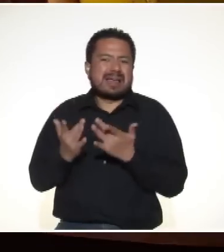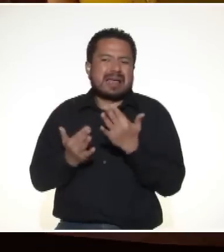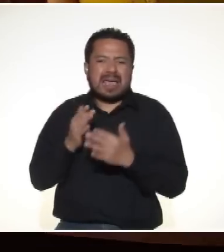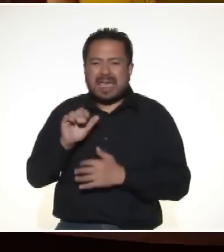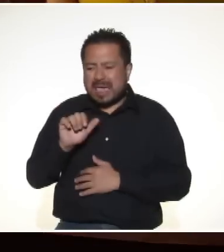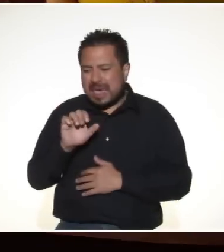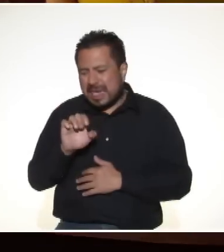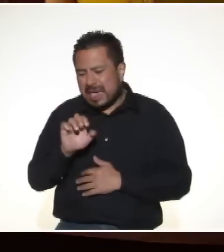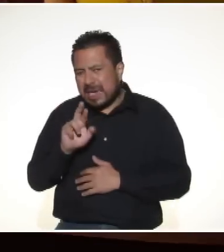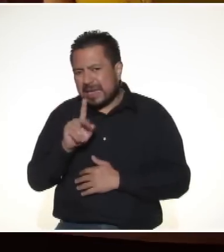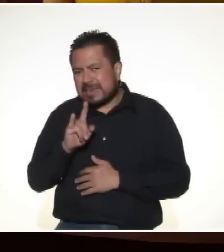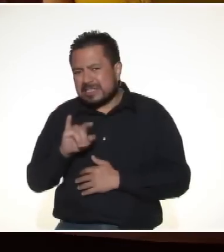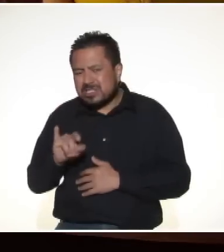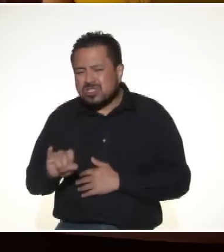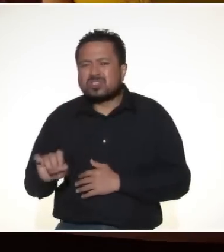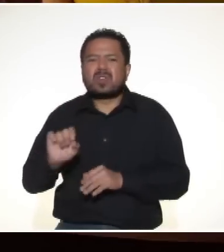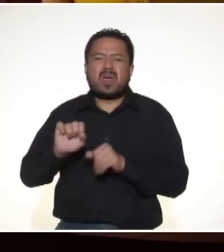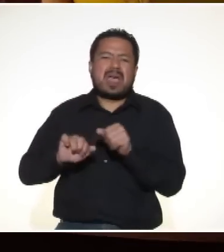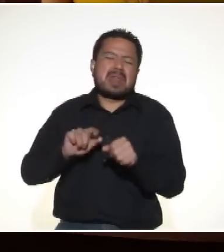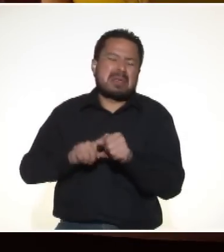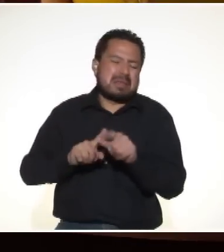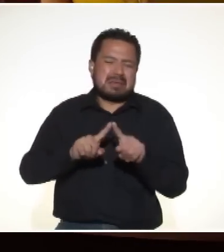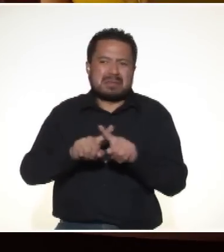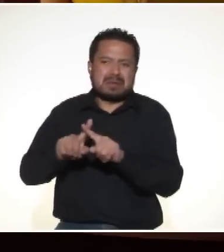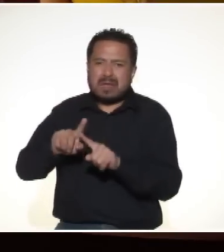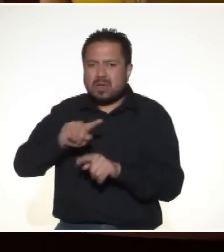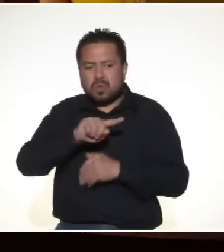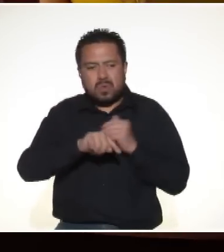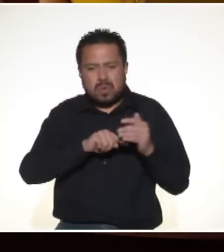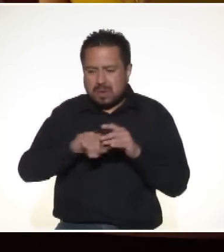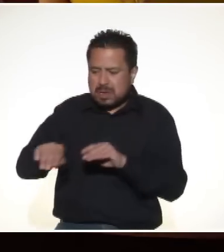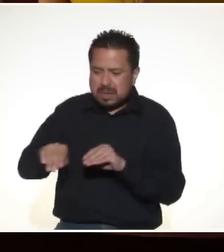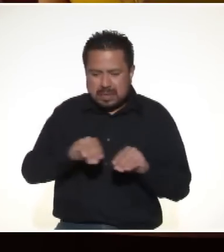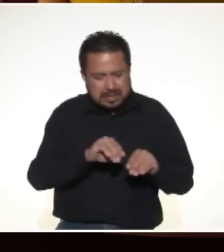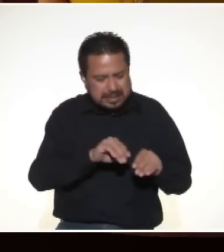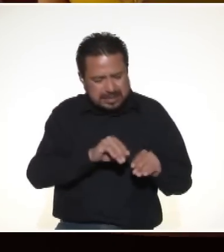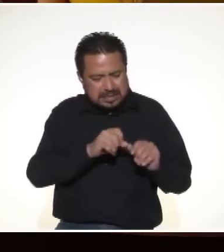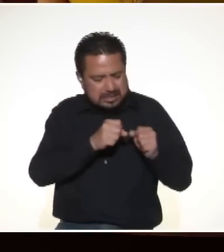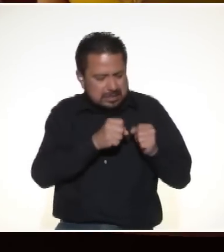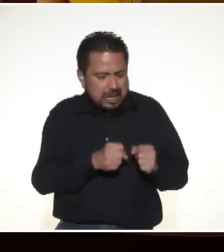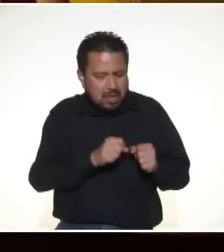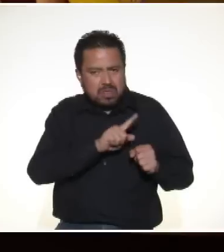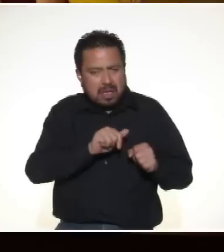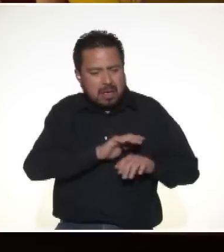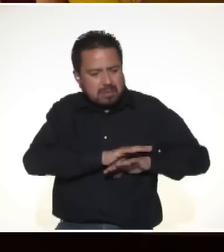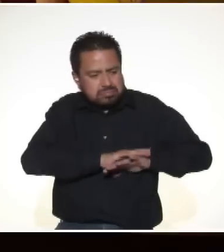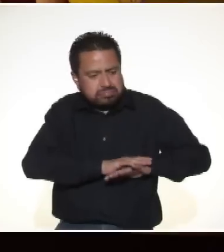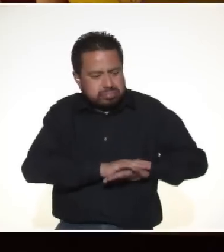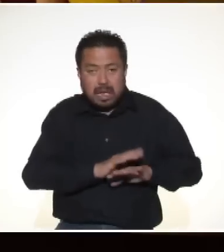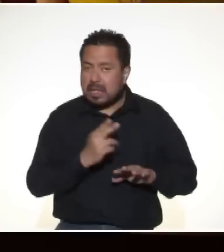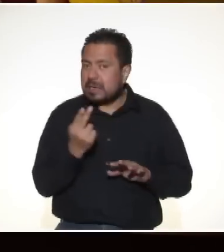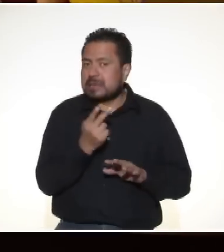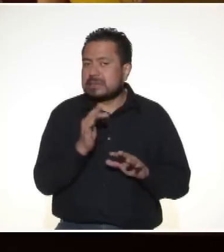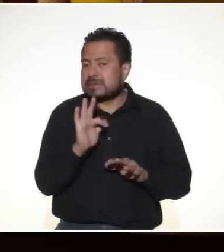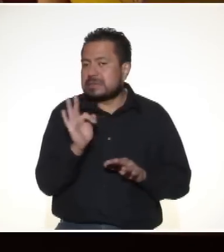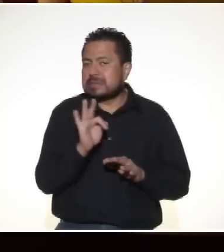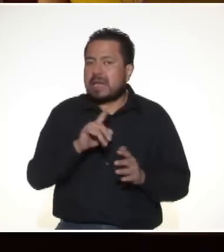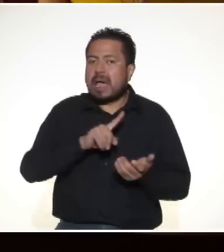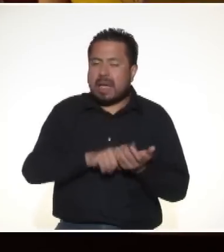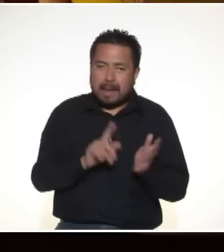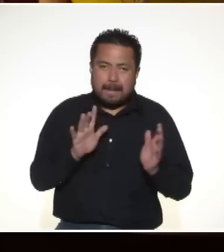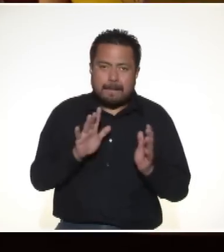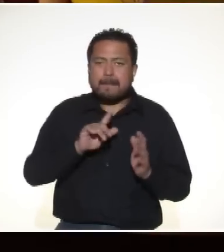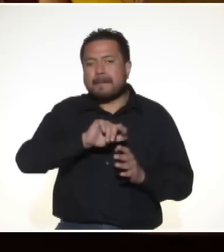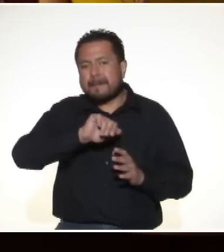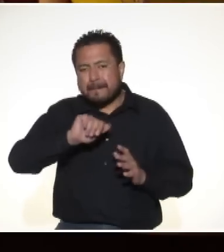erizo. Imagínate, ¿sí? Entonces, llevarla a una zona segura, iniciar la reanimación cardiopulmonar si así se requiere, ¿no? Y vuelve